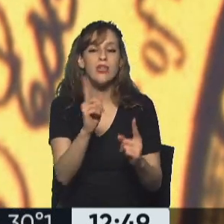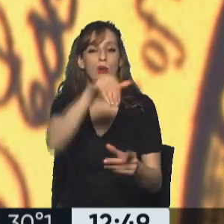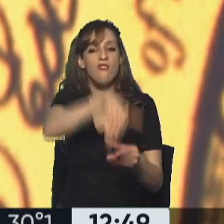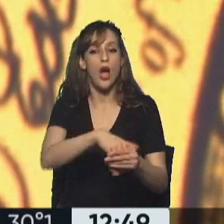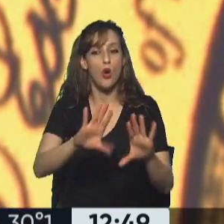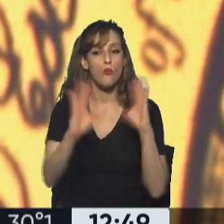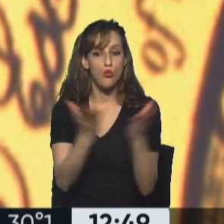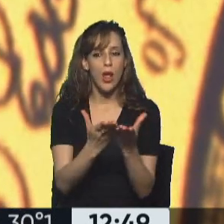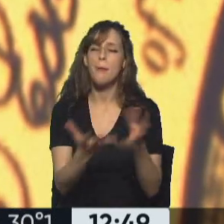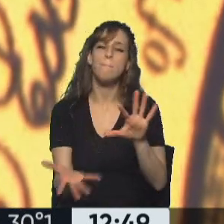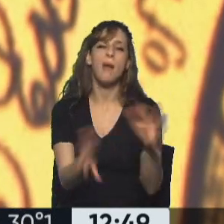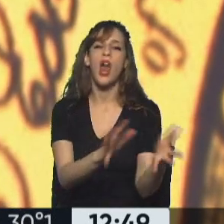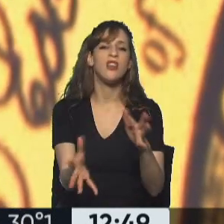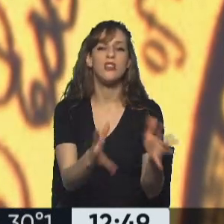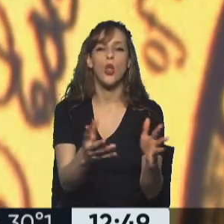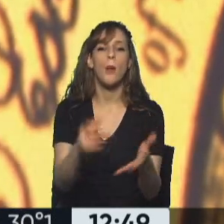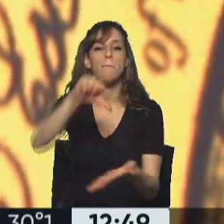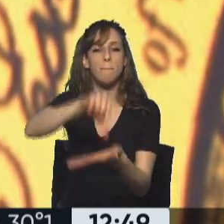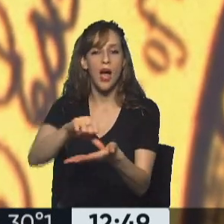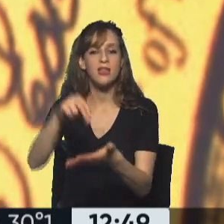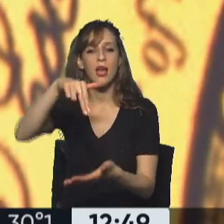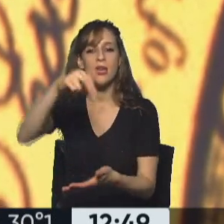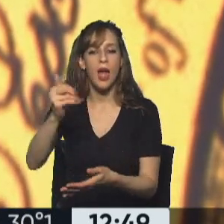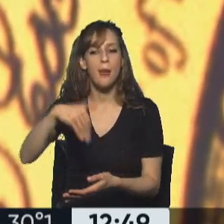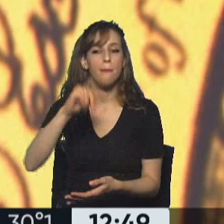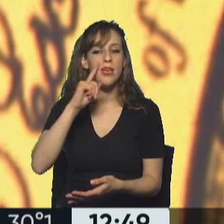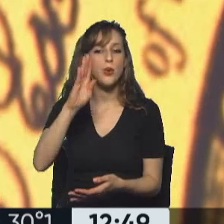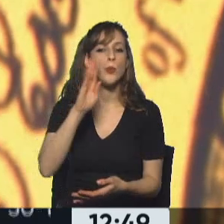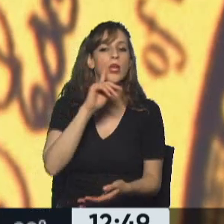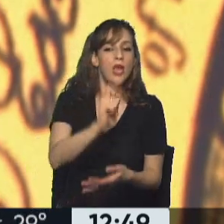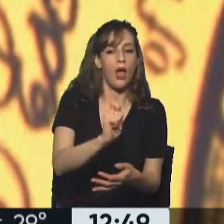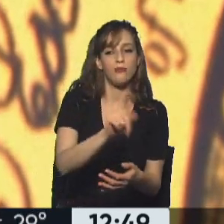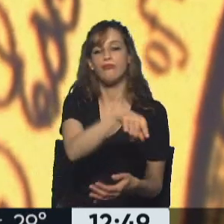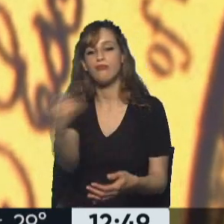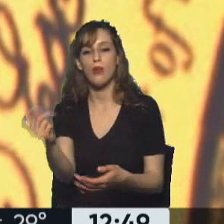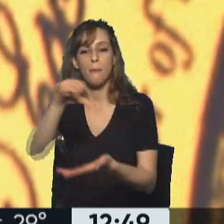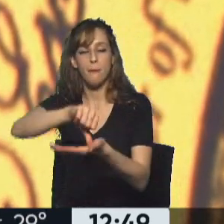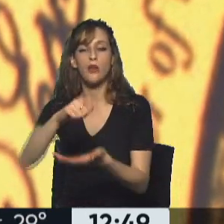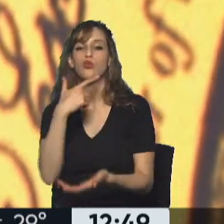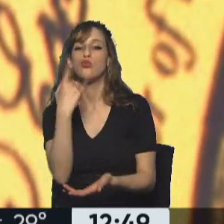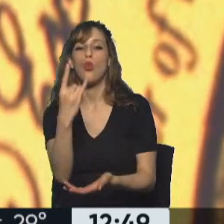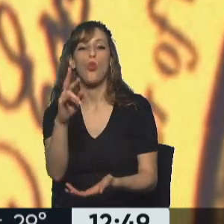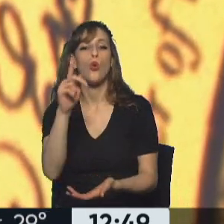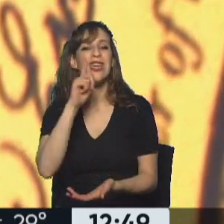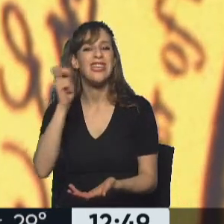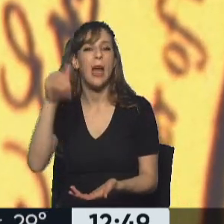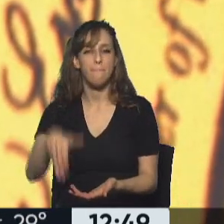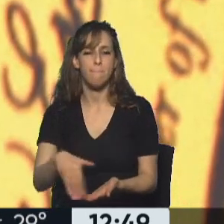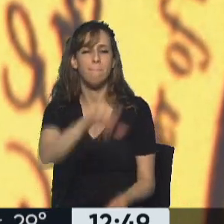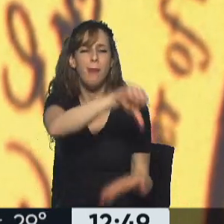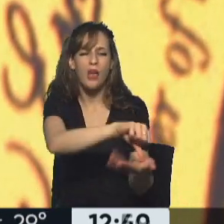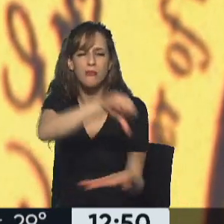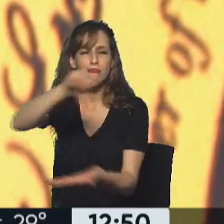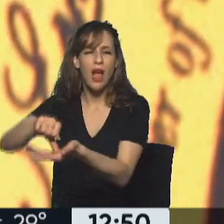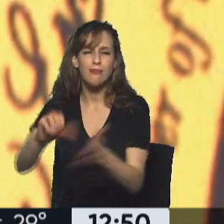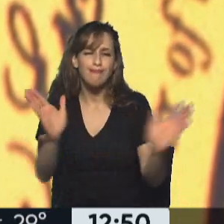similar al de países como namibia o surinam dio economías muchísimo más chicas argentinas tienen un pib